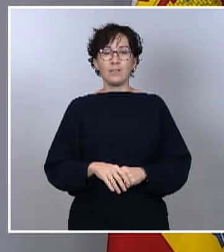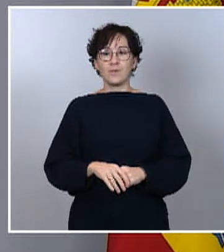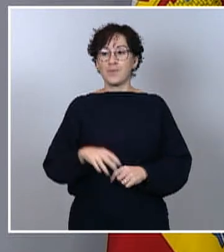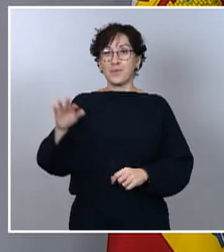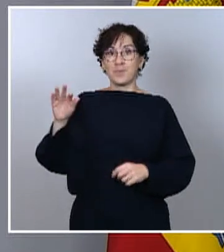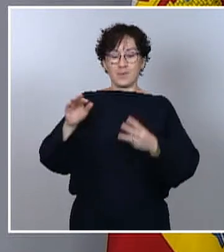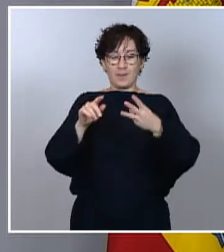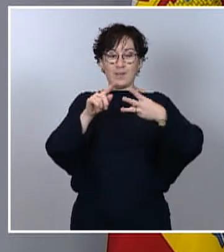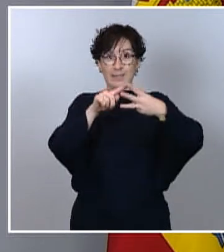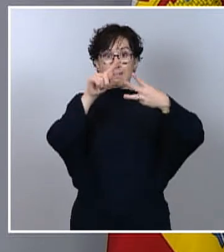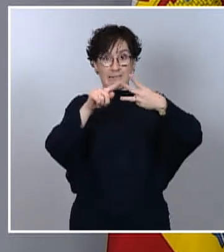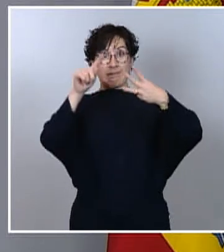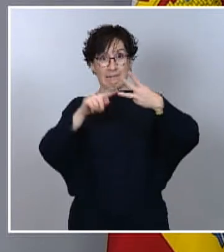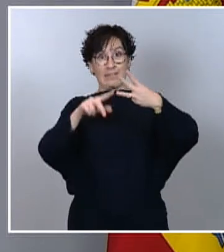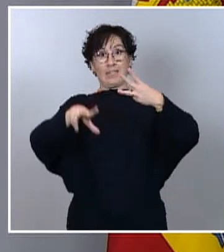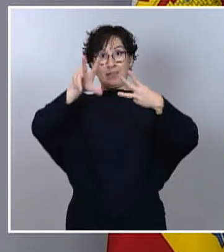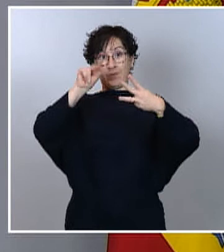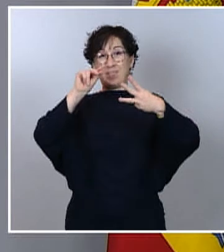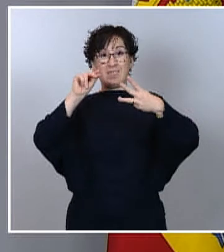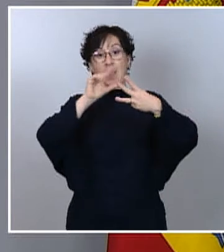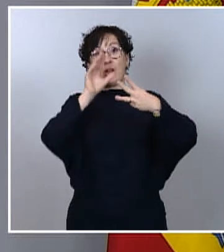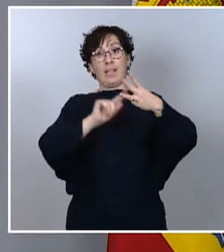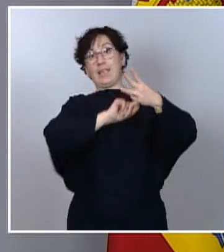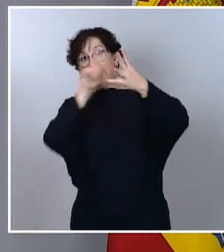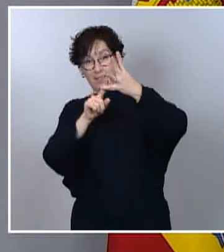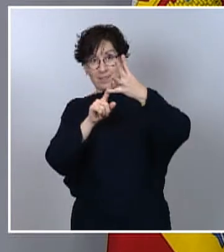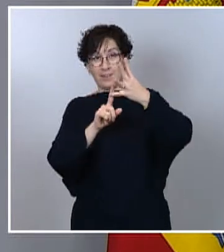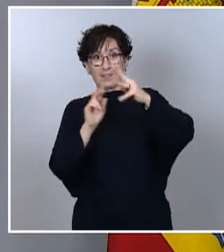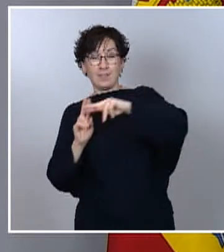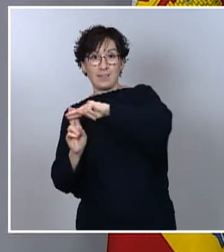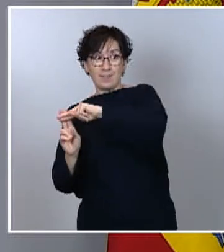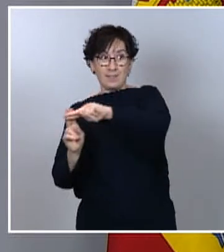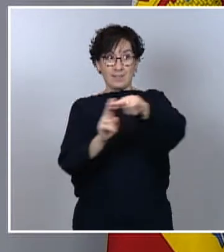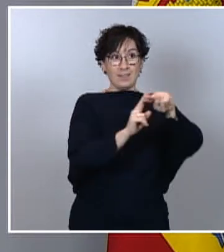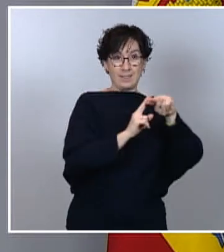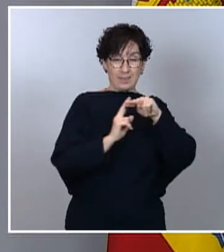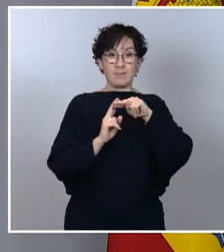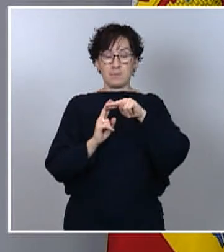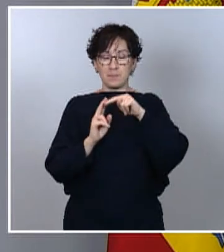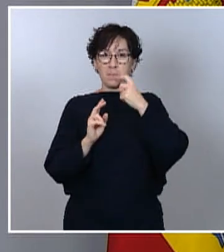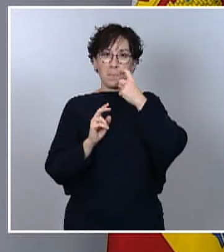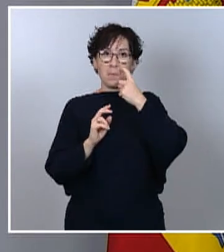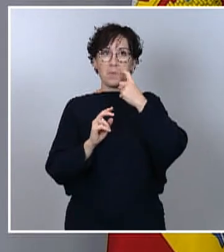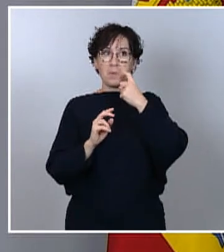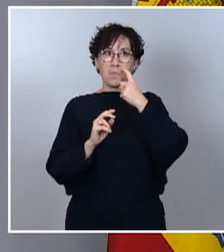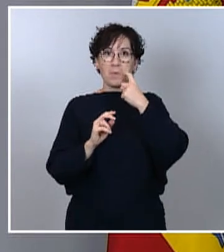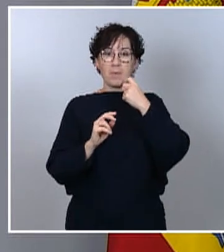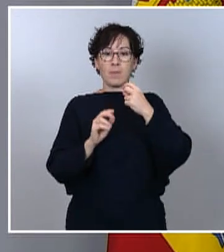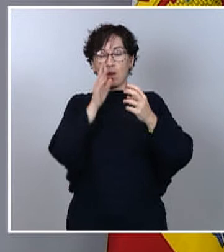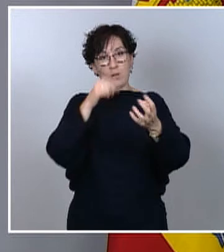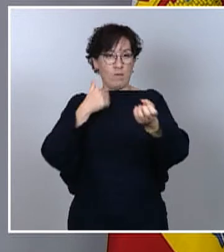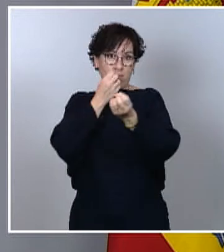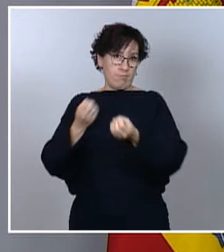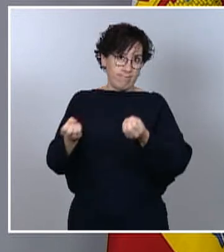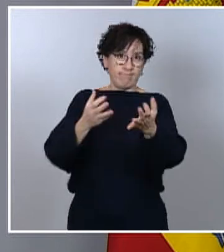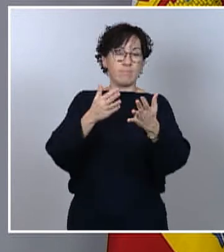campo del estudio, en este caso la 4ª ronda del Estudio Nacional de Seroprevalencia, NCOVID, paso a comentar los principales